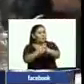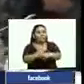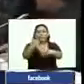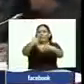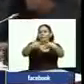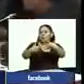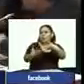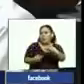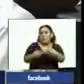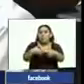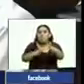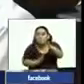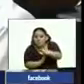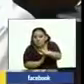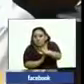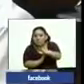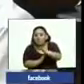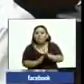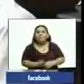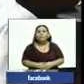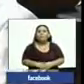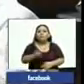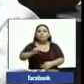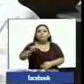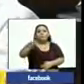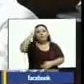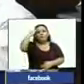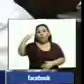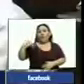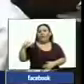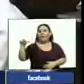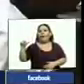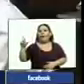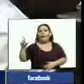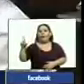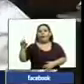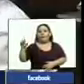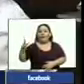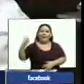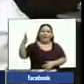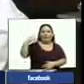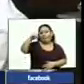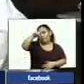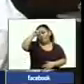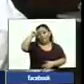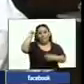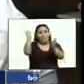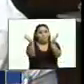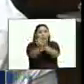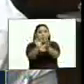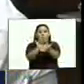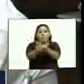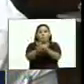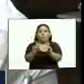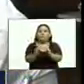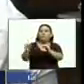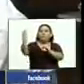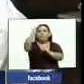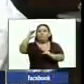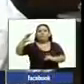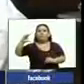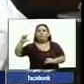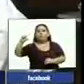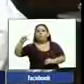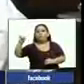discusión no avanzó. Sí, Adela Guzmán Amaya quedó desempleada en mayo de este año de la Corte Suprema de Justicia.